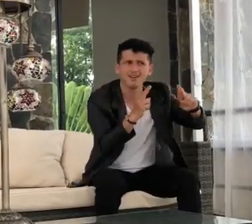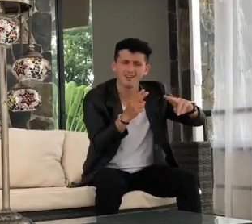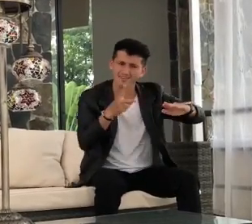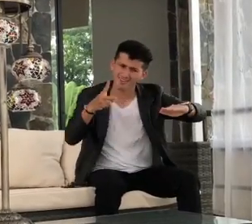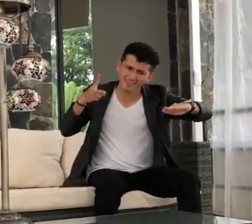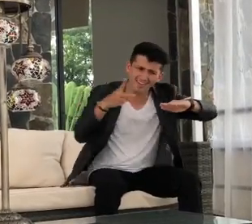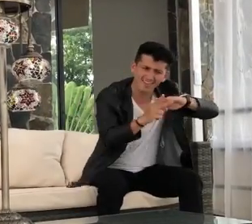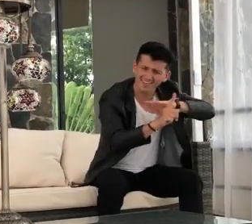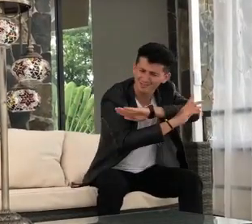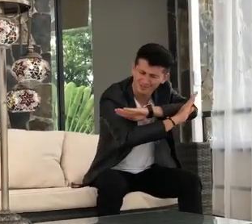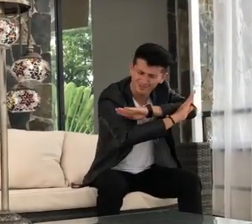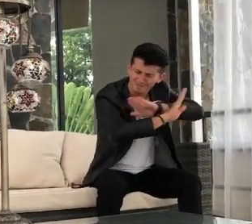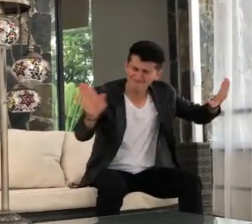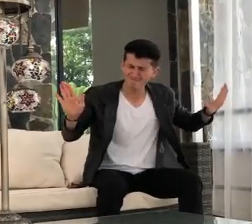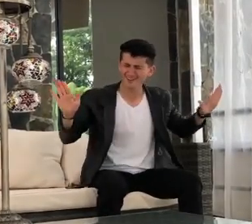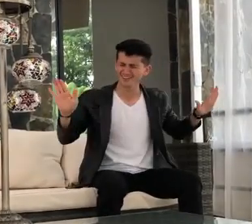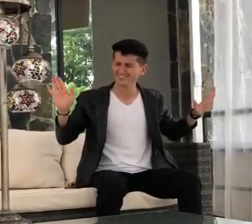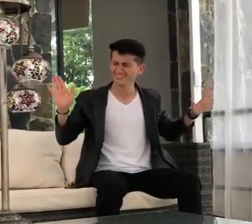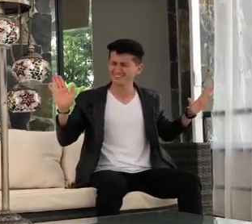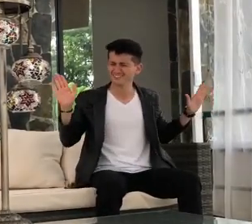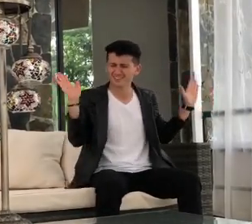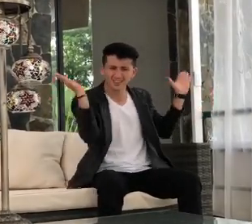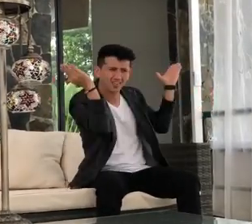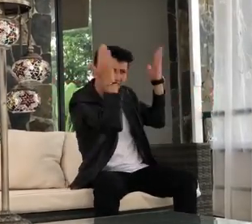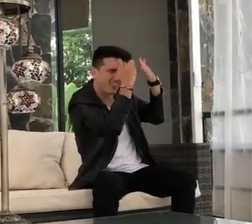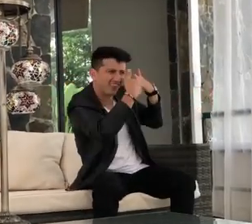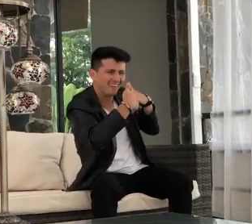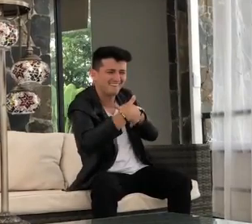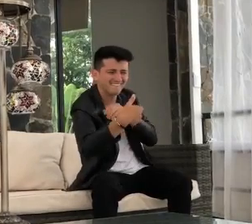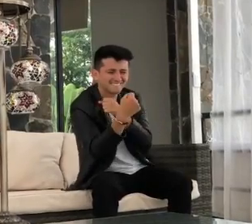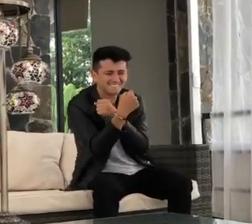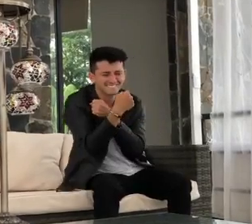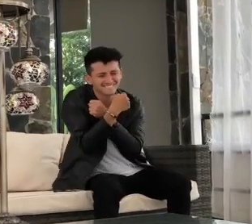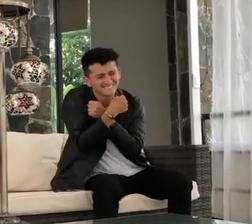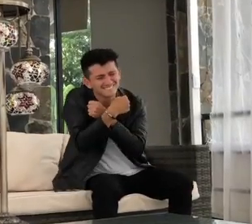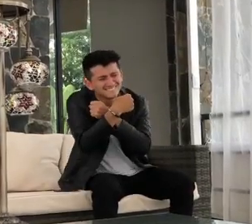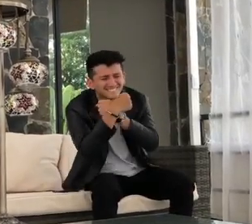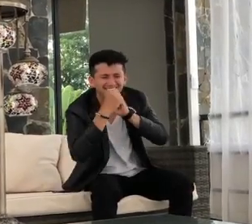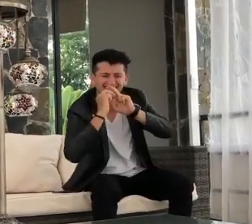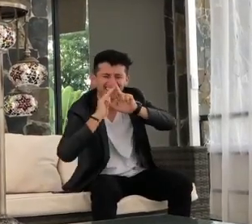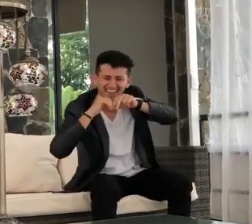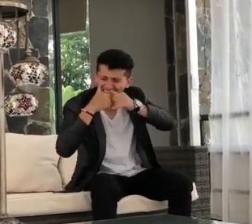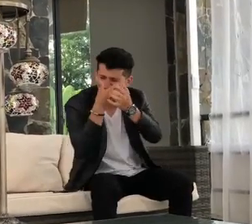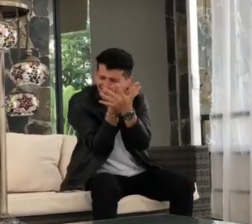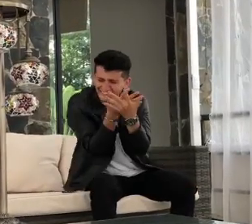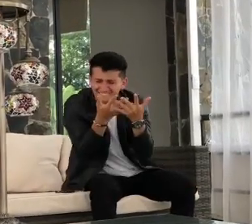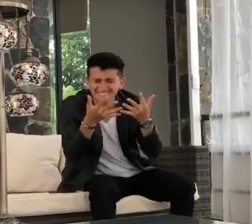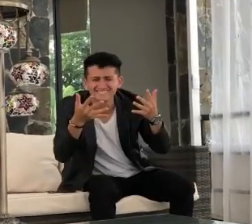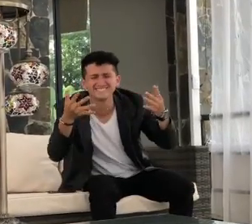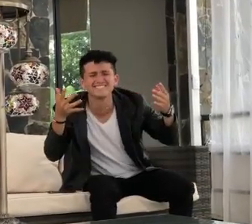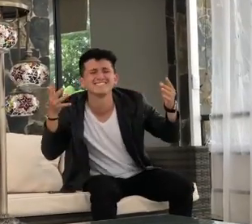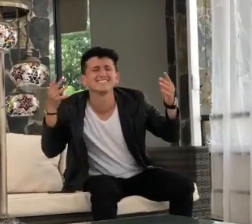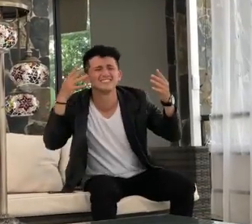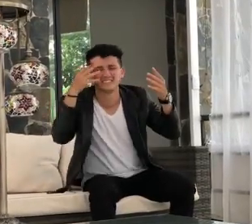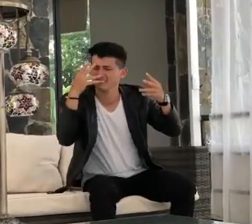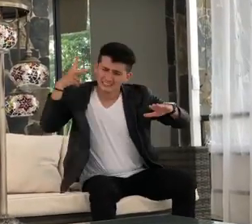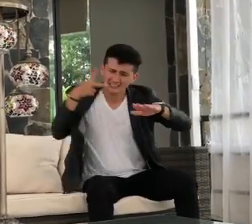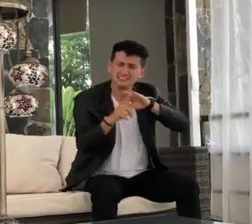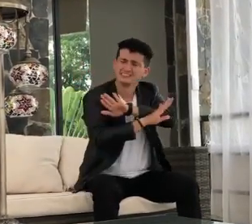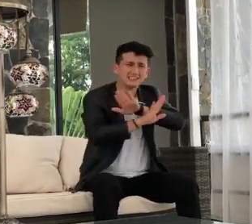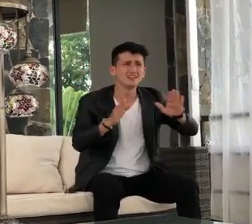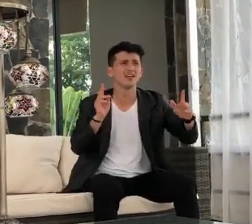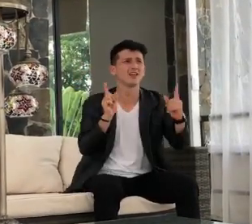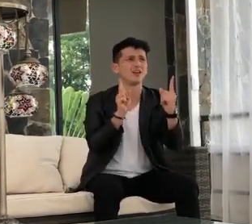esta historia de amarnos a la escondida, pero te veo y